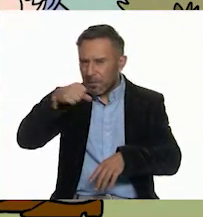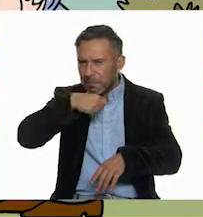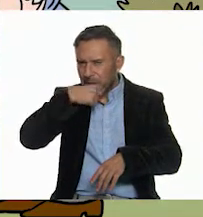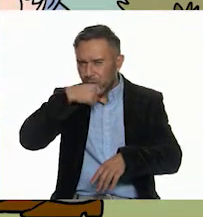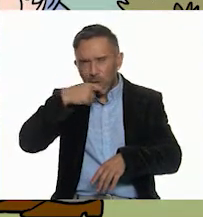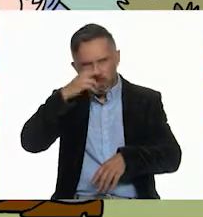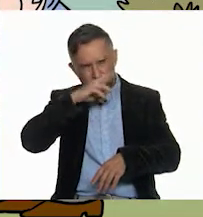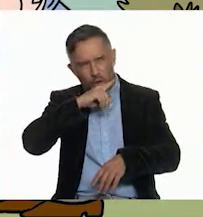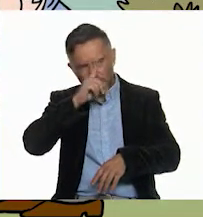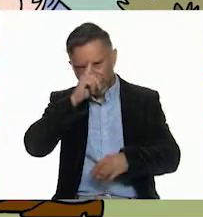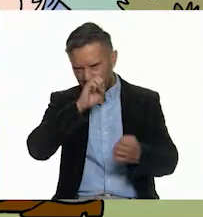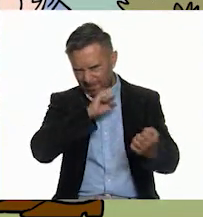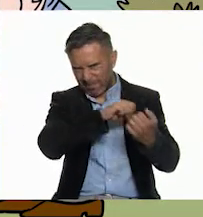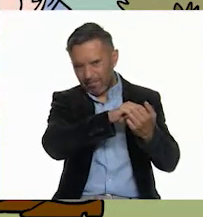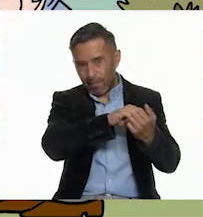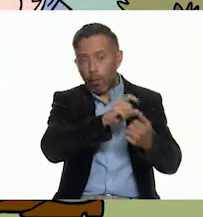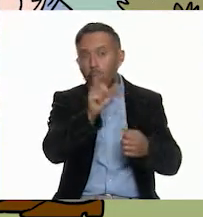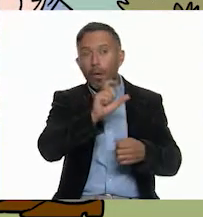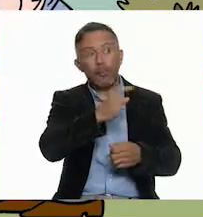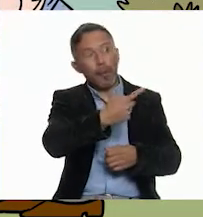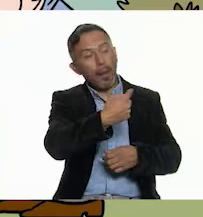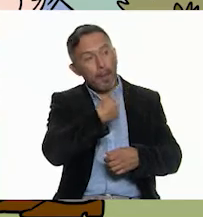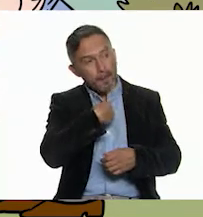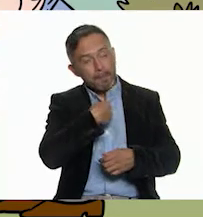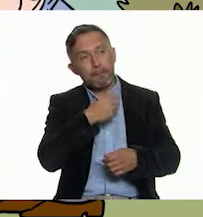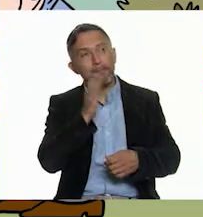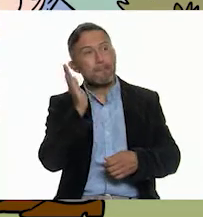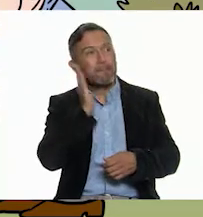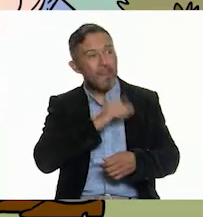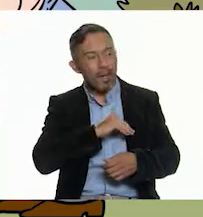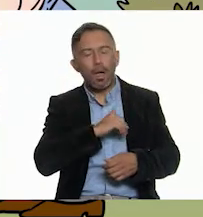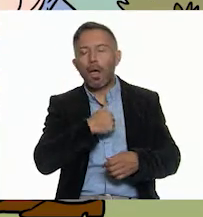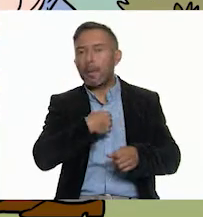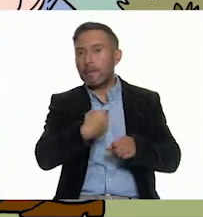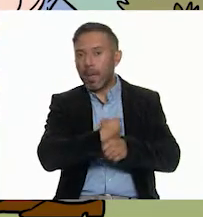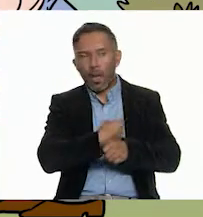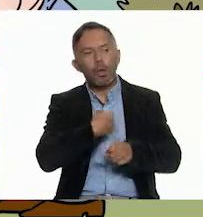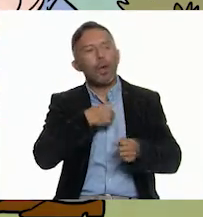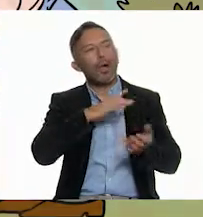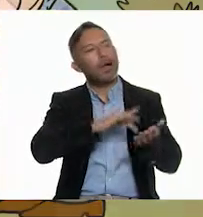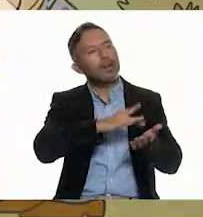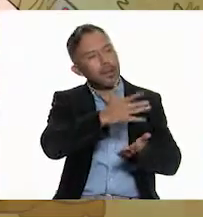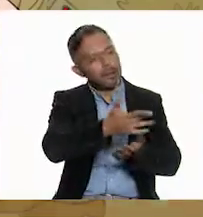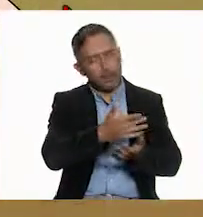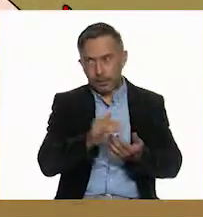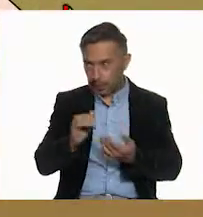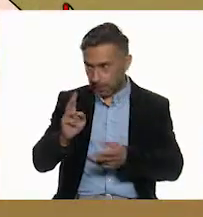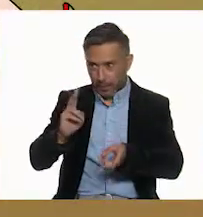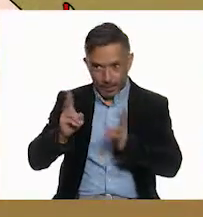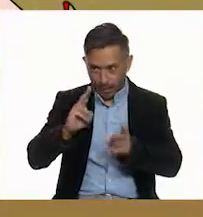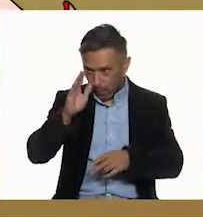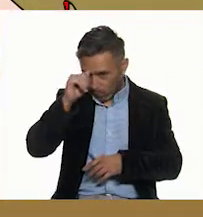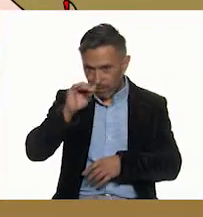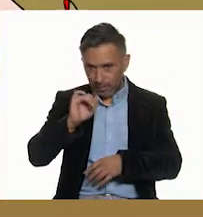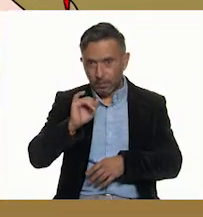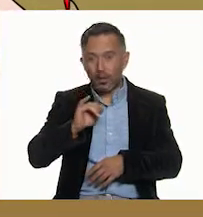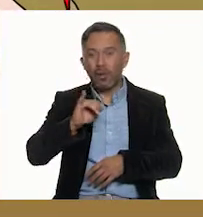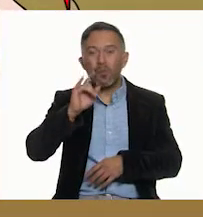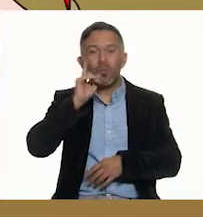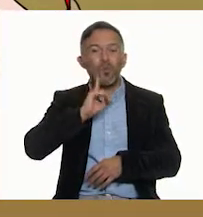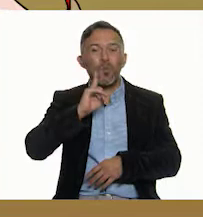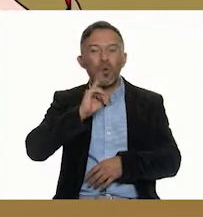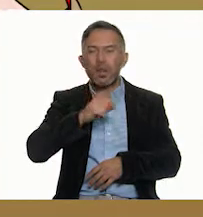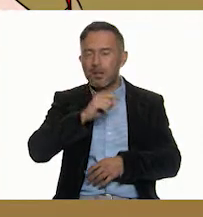nos pegue, vamos a darle las gracias. Y así quedaron de acuerdo. La señora despertó de su siesta hecha